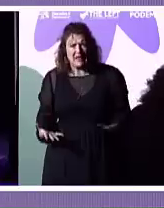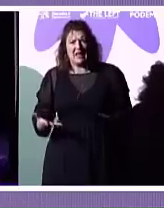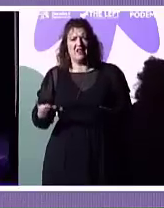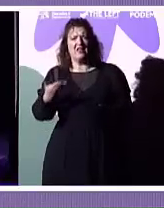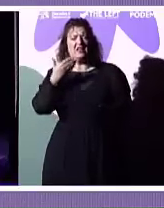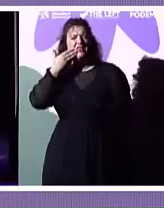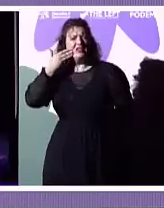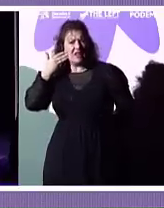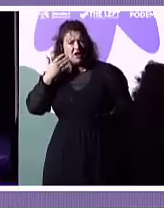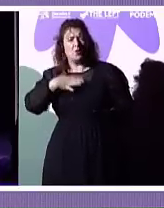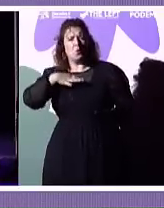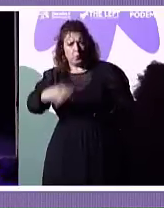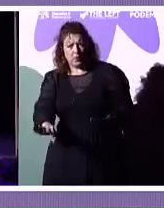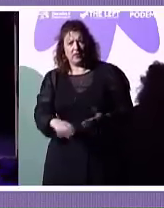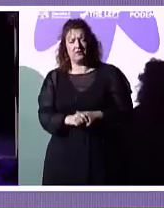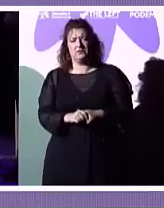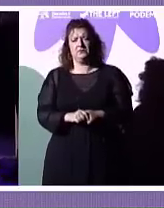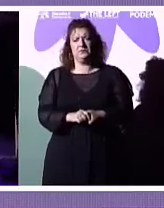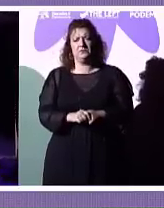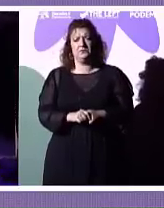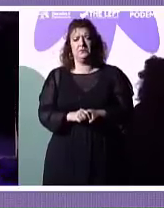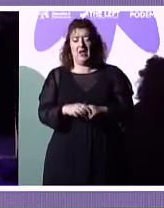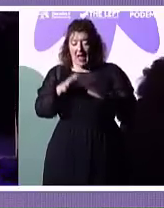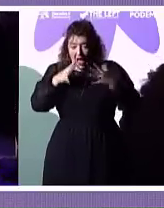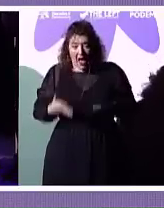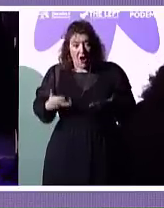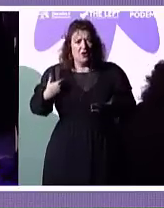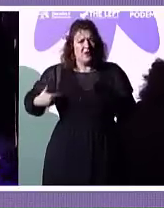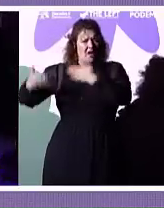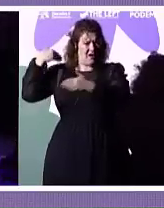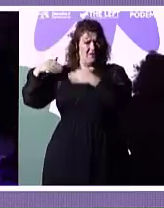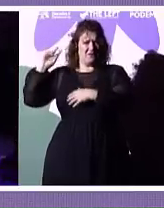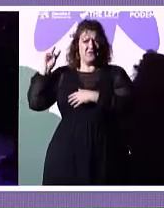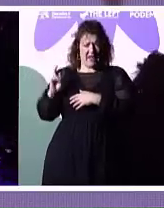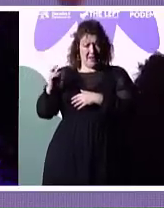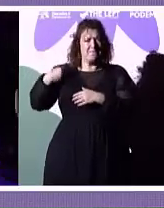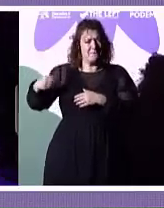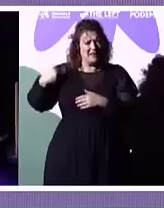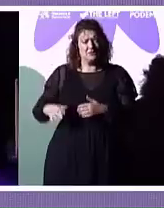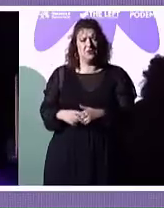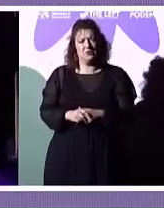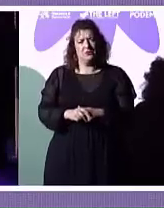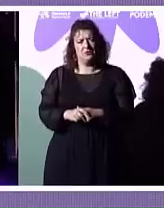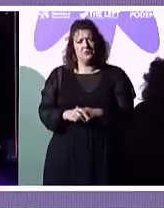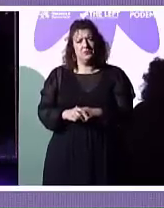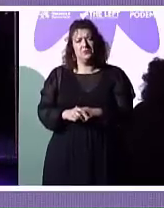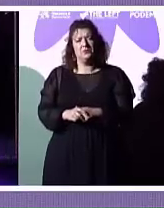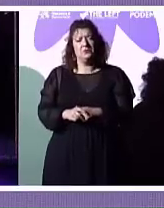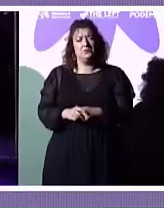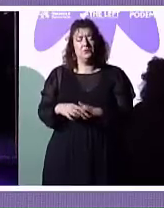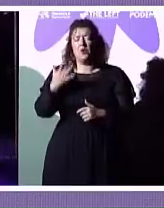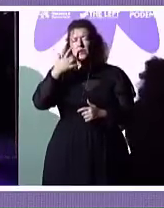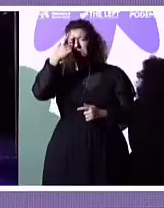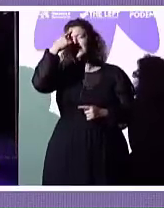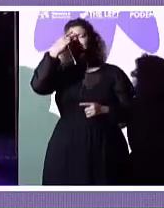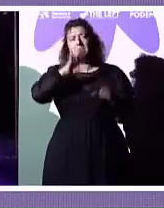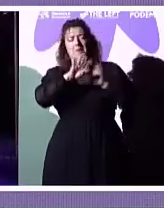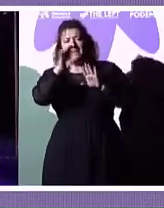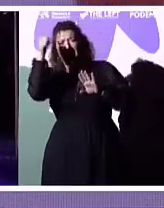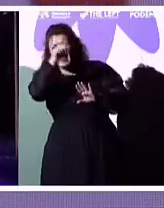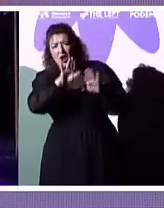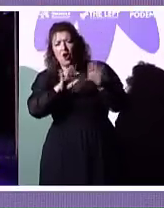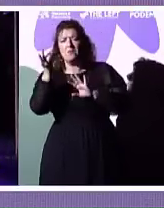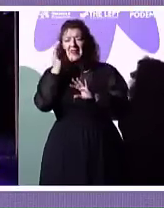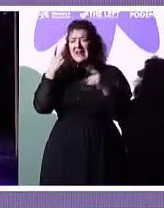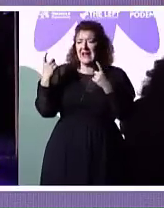dignidad somos y venimos de aquellos lugares que siempre están ahí cuando un vecino o una vecina